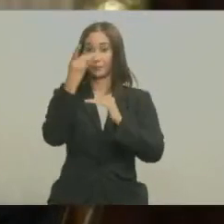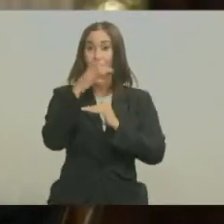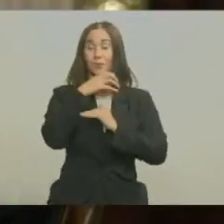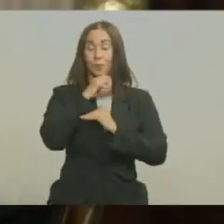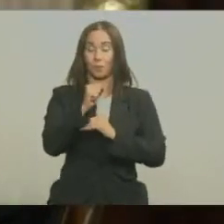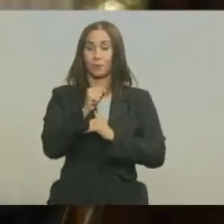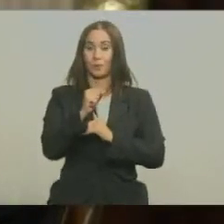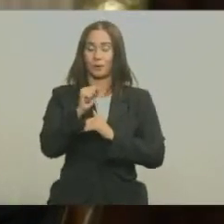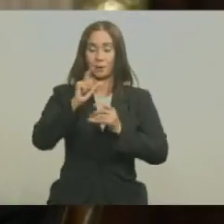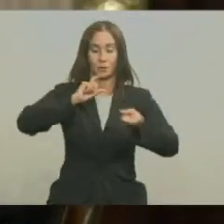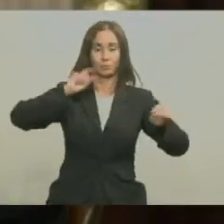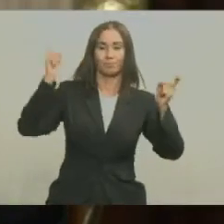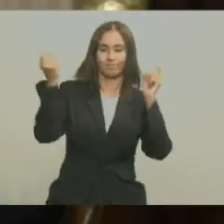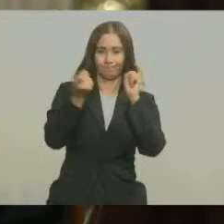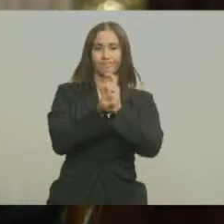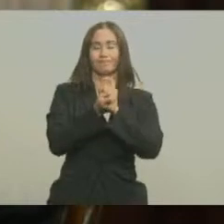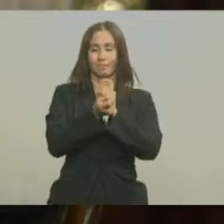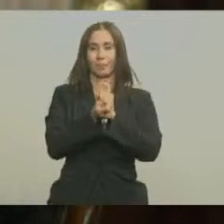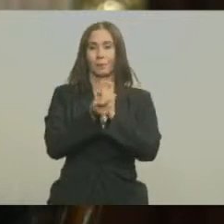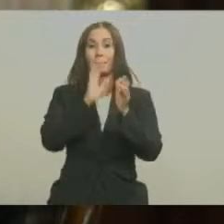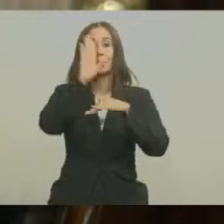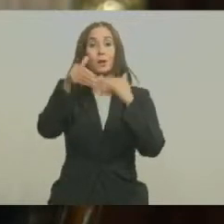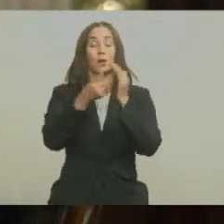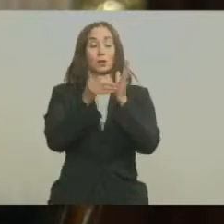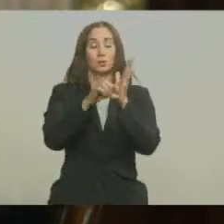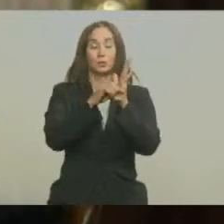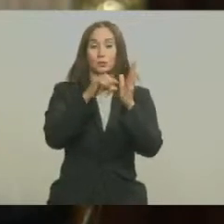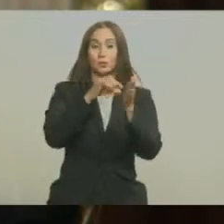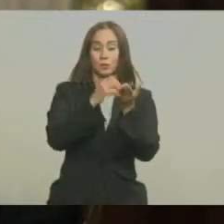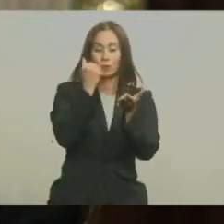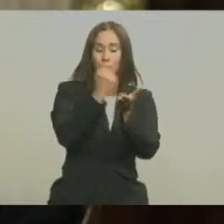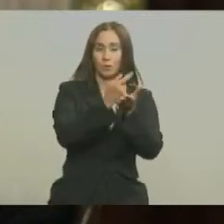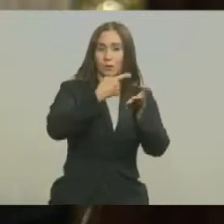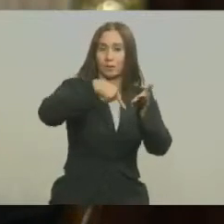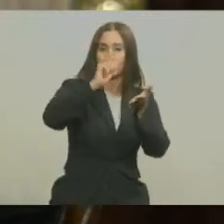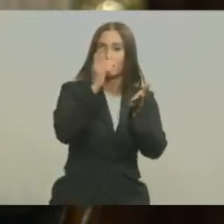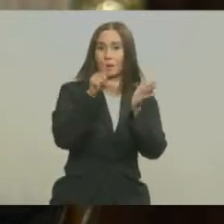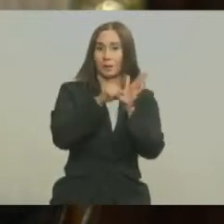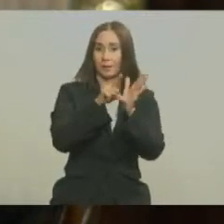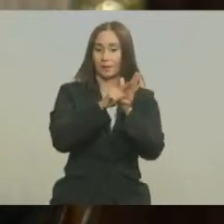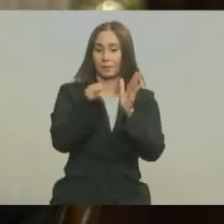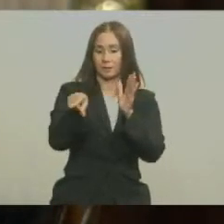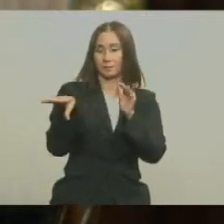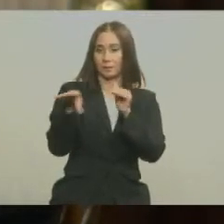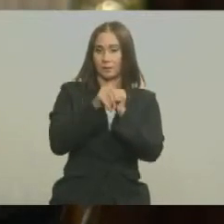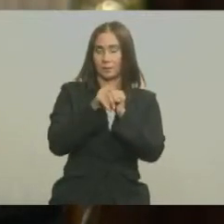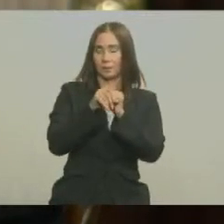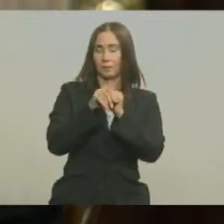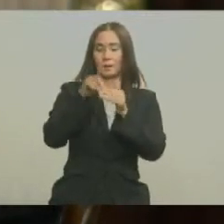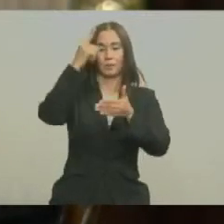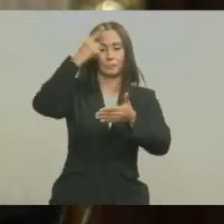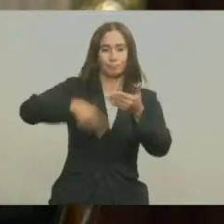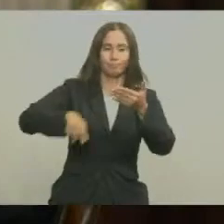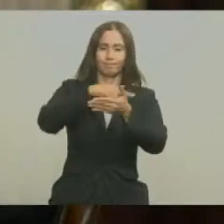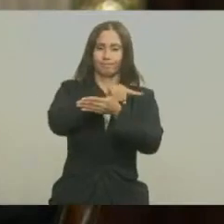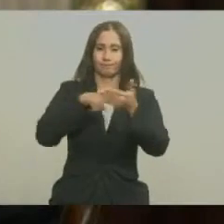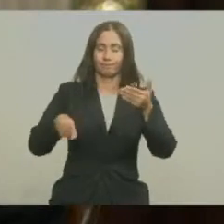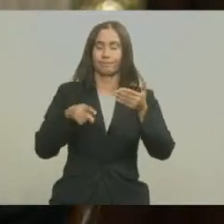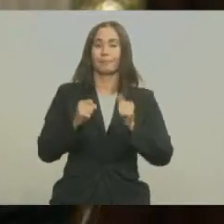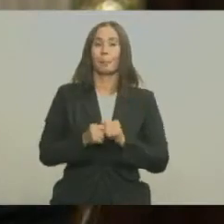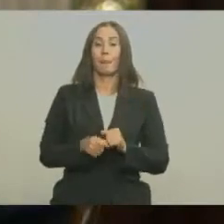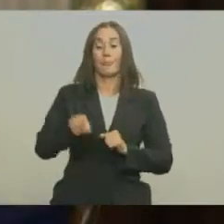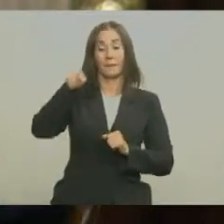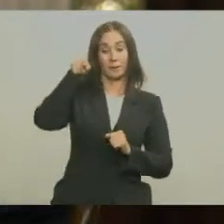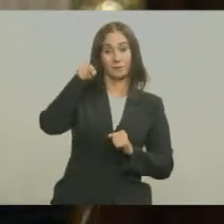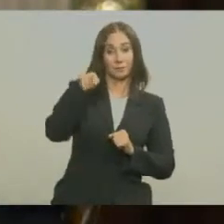todas las legislaciones civiles que faciliten, legitimen y legalicen estos matrimonios y uniones tempranas.